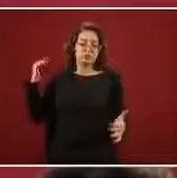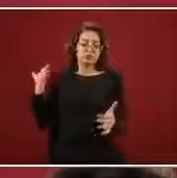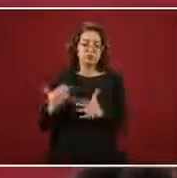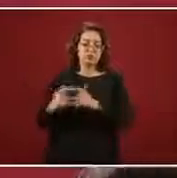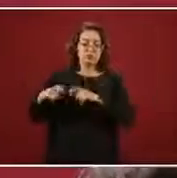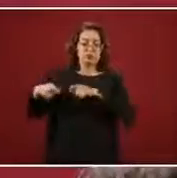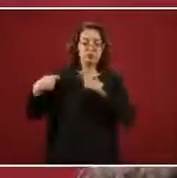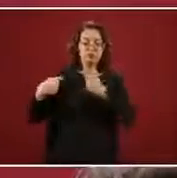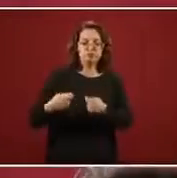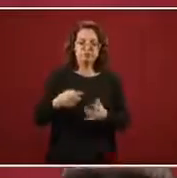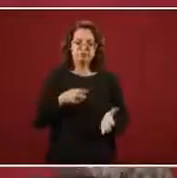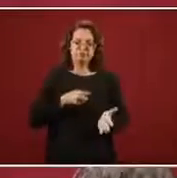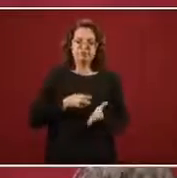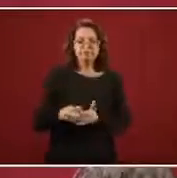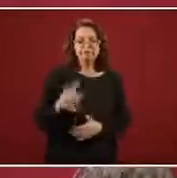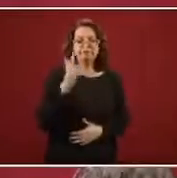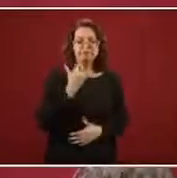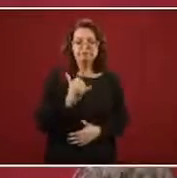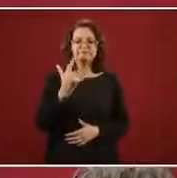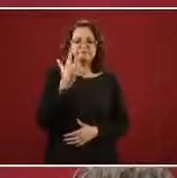sus derechos.